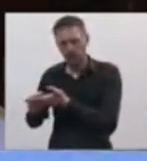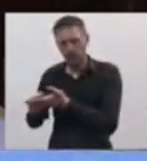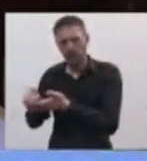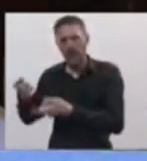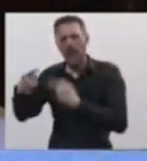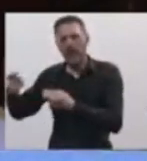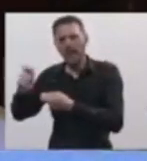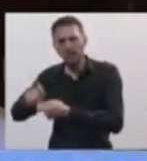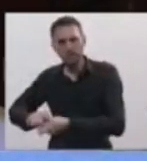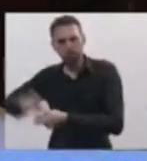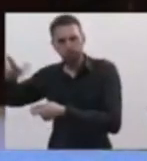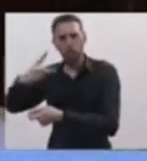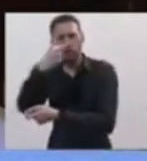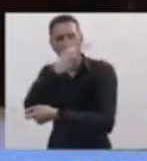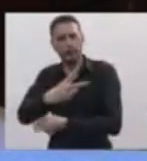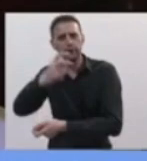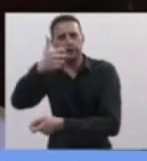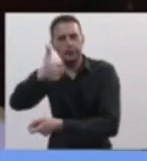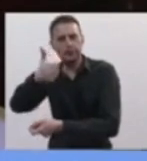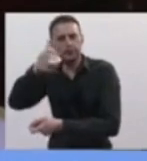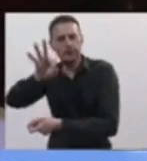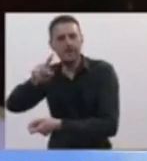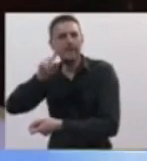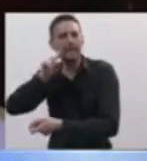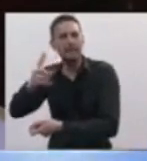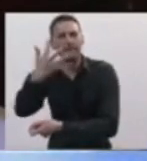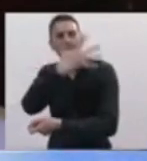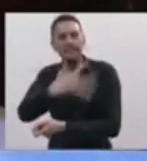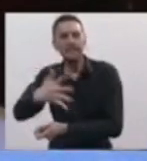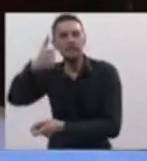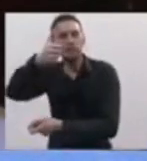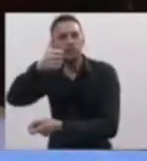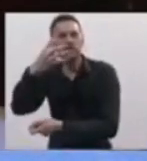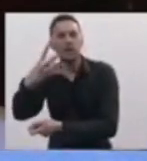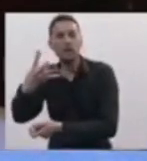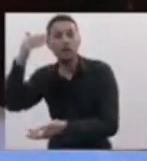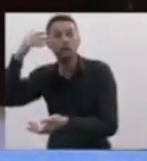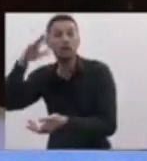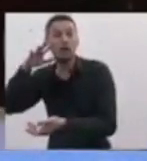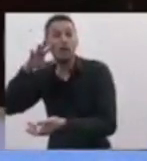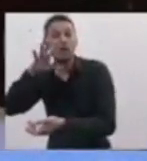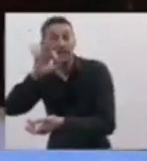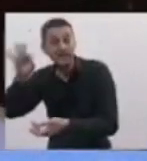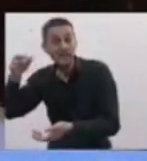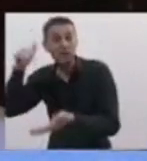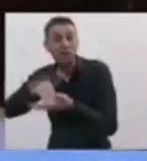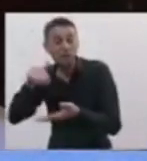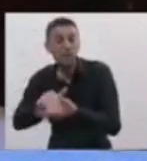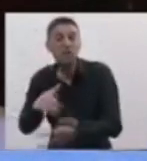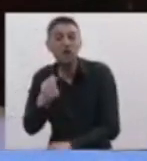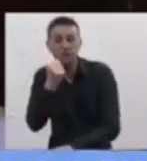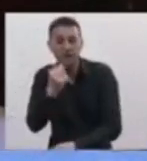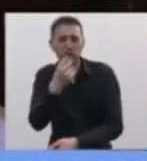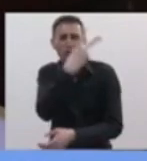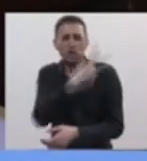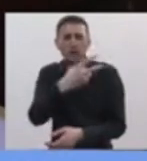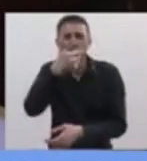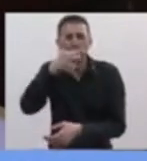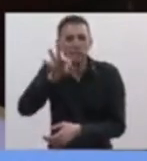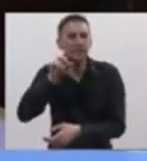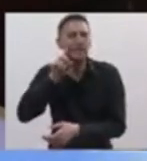escuchen 260 mil 564 millones de pesos 260 260 mil